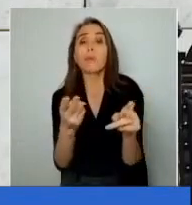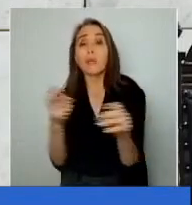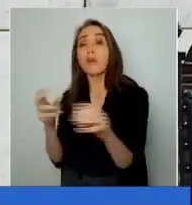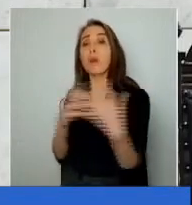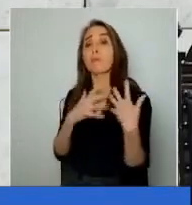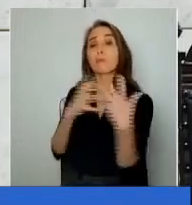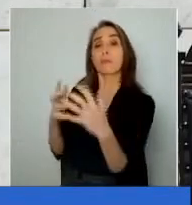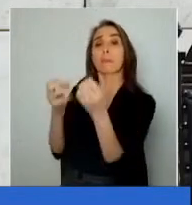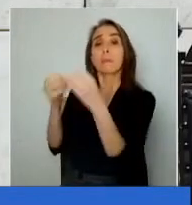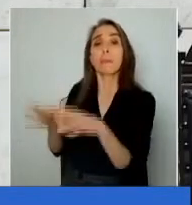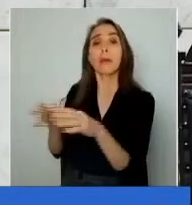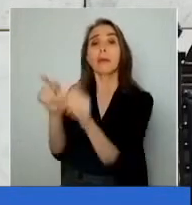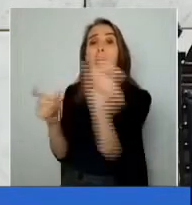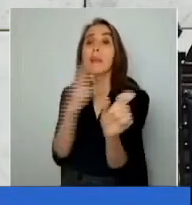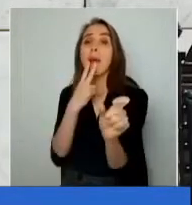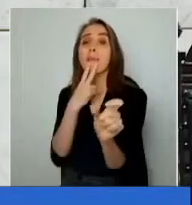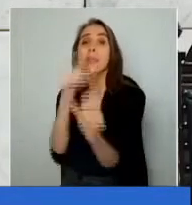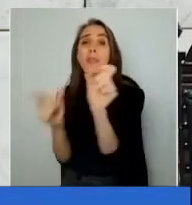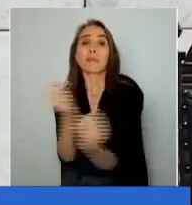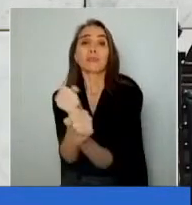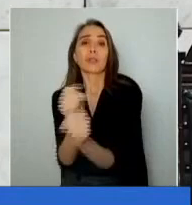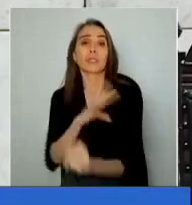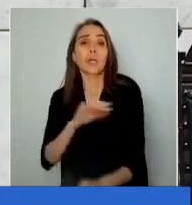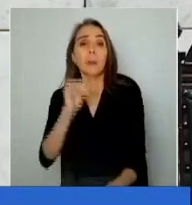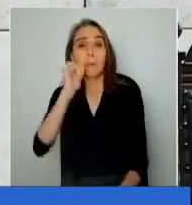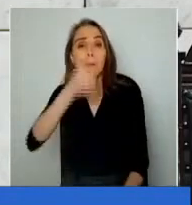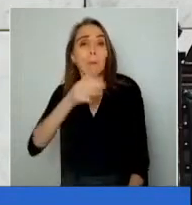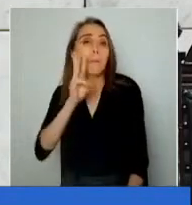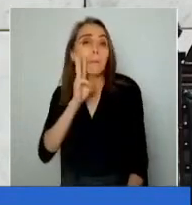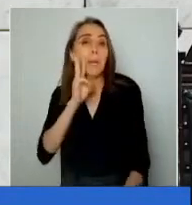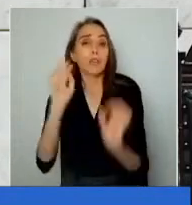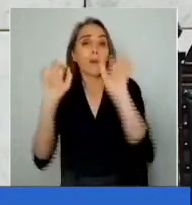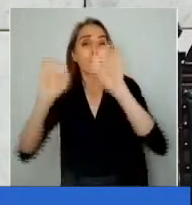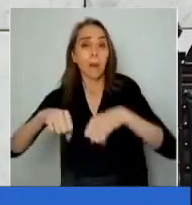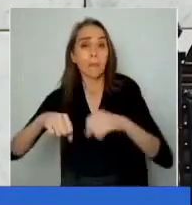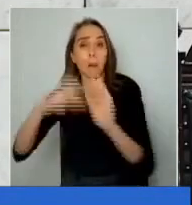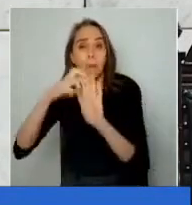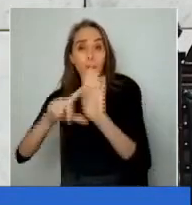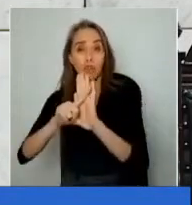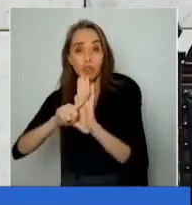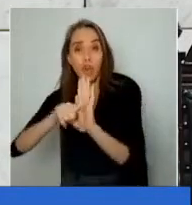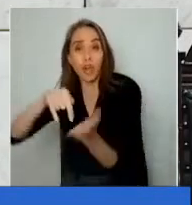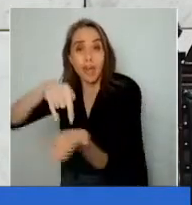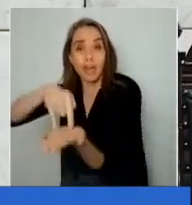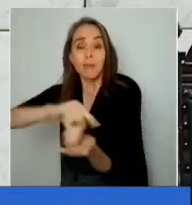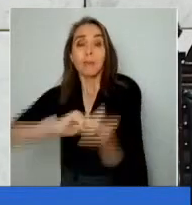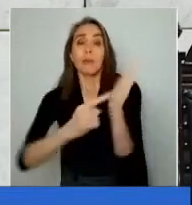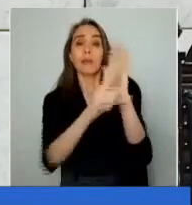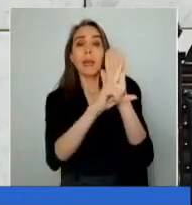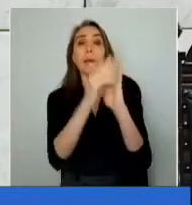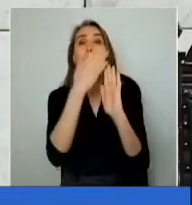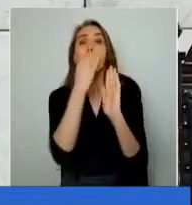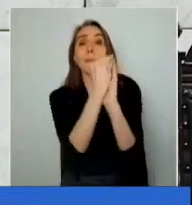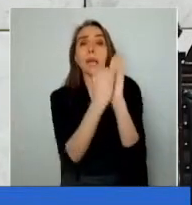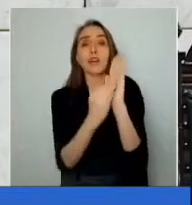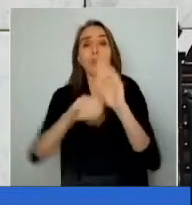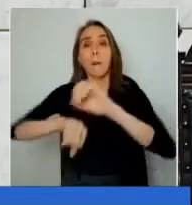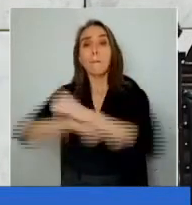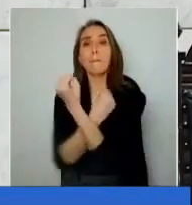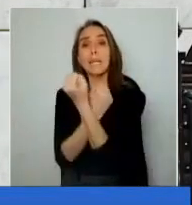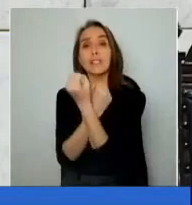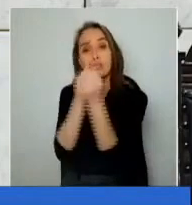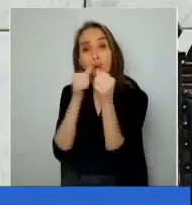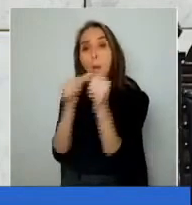este miércoles mañana vamos a probar una ley que mejora Los criterios para la prisión preventiva por uso de armas de fuego